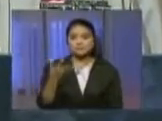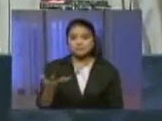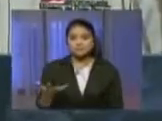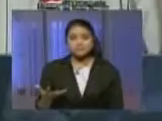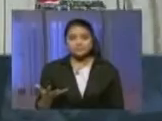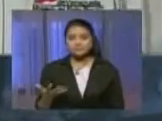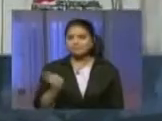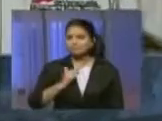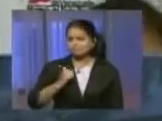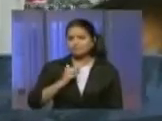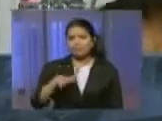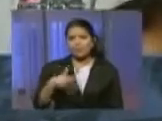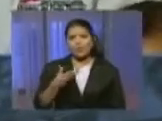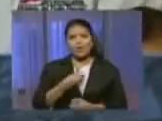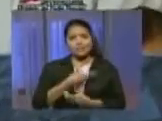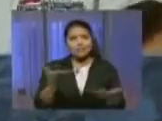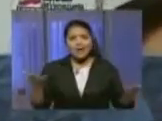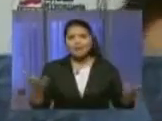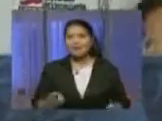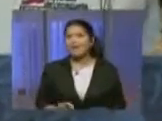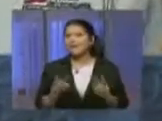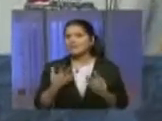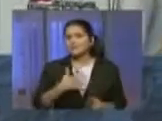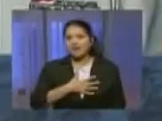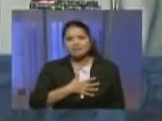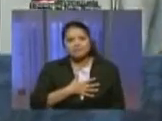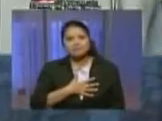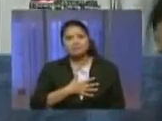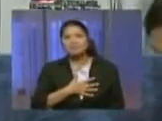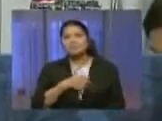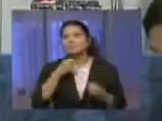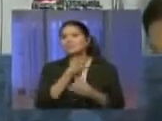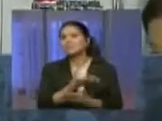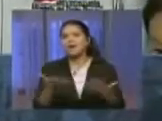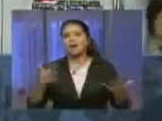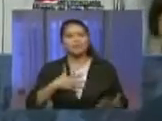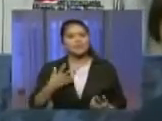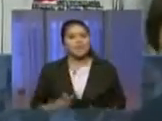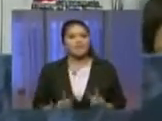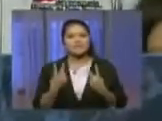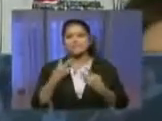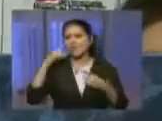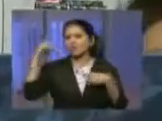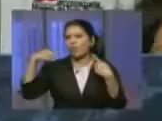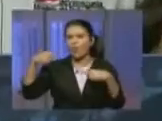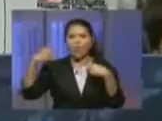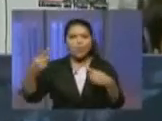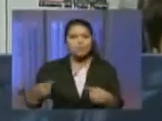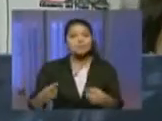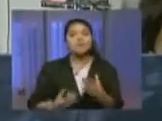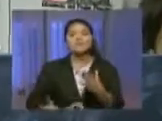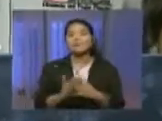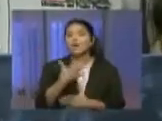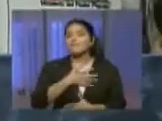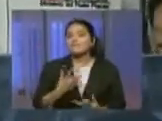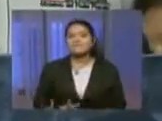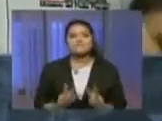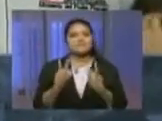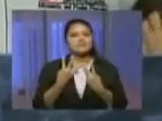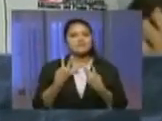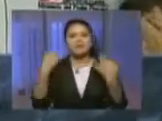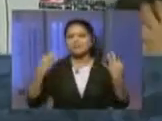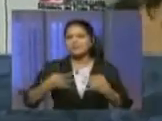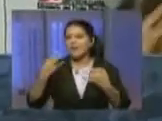pudiera dar dar dar la vida misma dar nuestra vida todos los días para convertirla en vida y en vida y